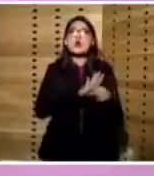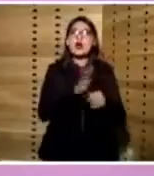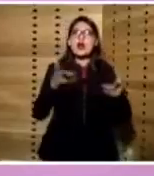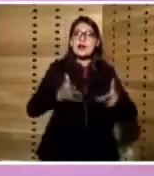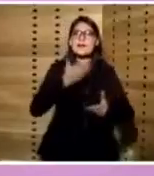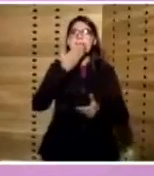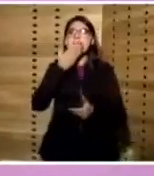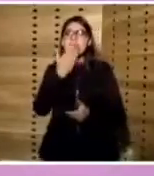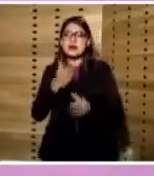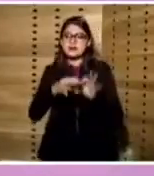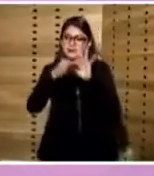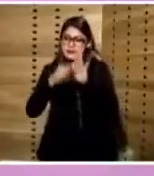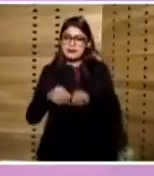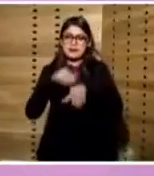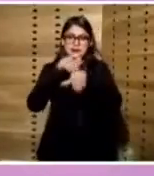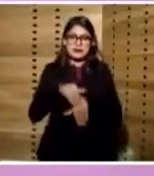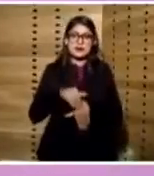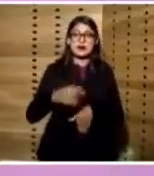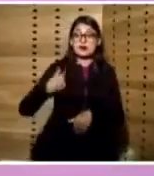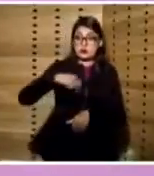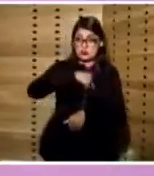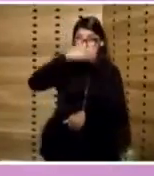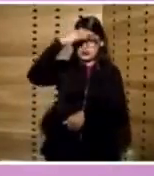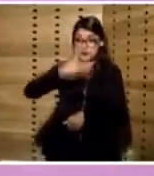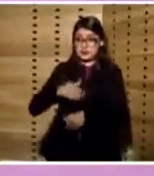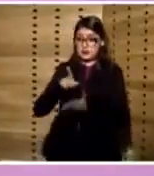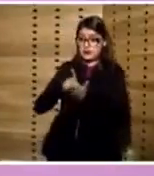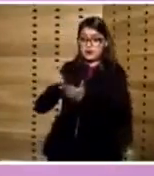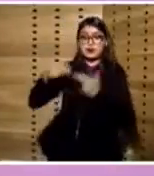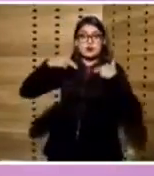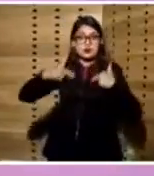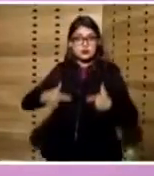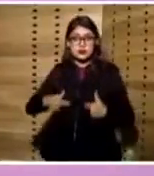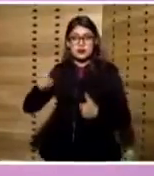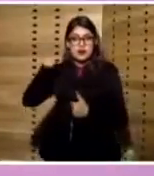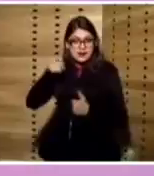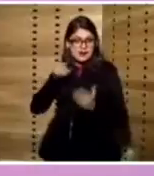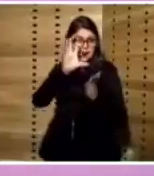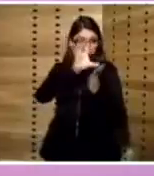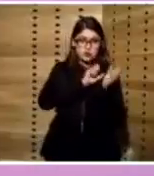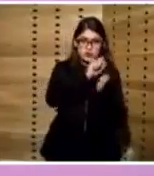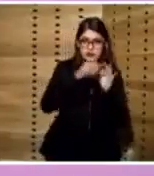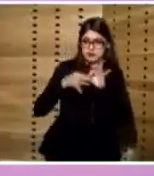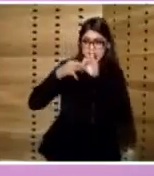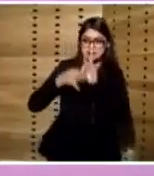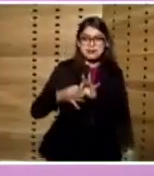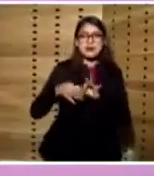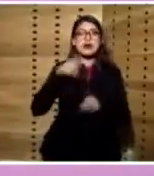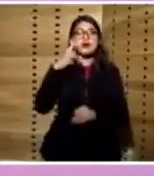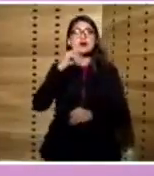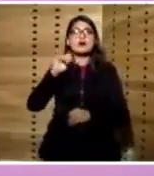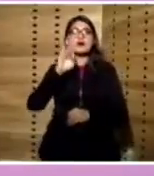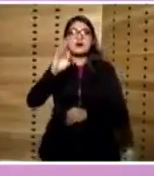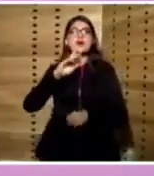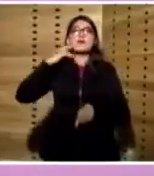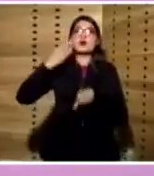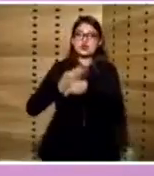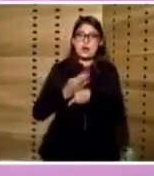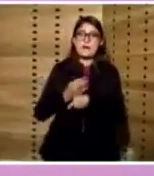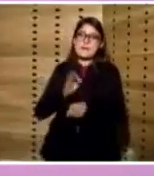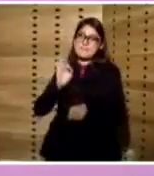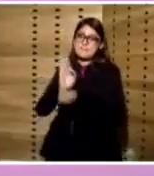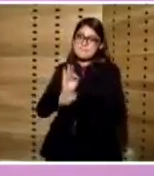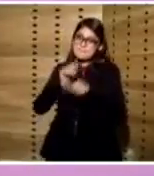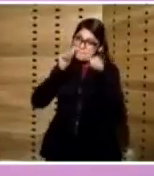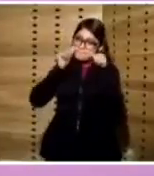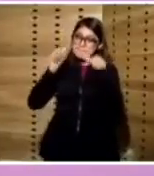de los derechos humanos que tutela la Constitución Política de nuestro país es una de las funciones del Poder Judicial y la propia Carta